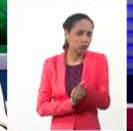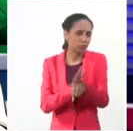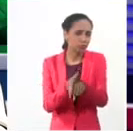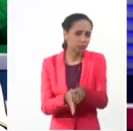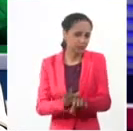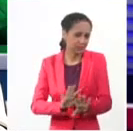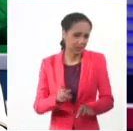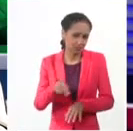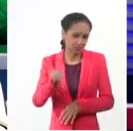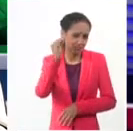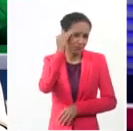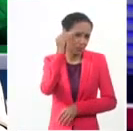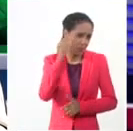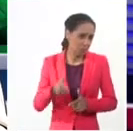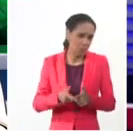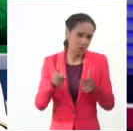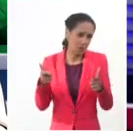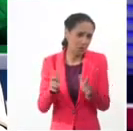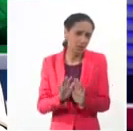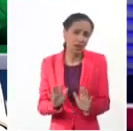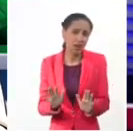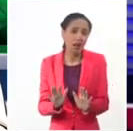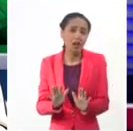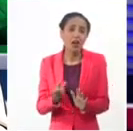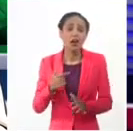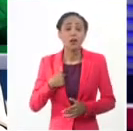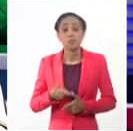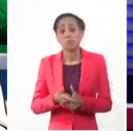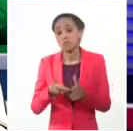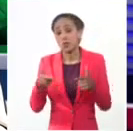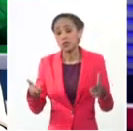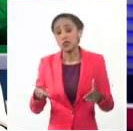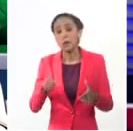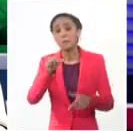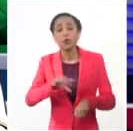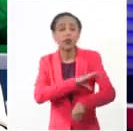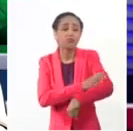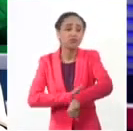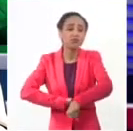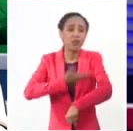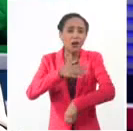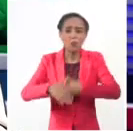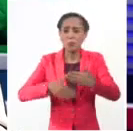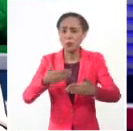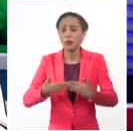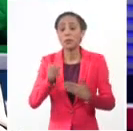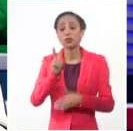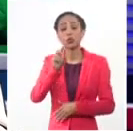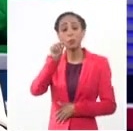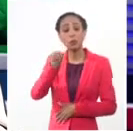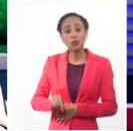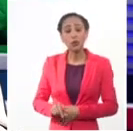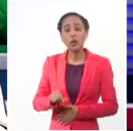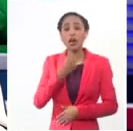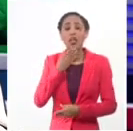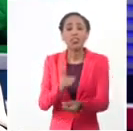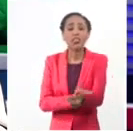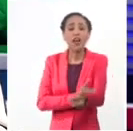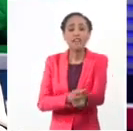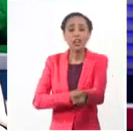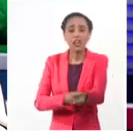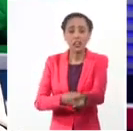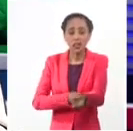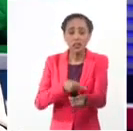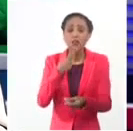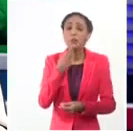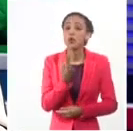conocidas. Lamentablemente todos eran hipertensos, había 2 de los fallecidos con diabetes mellitus, 2